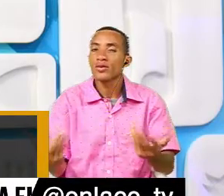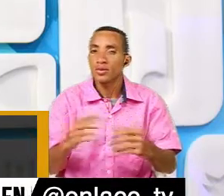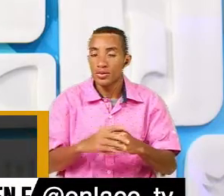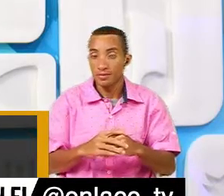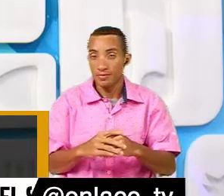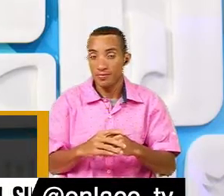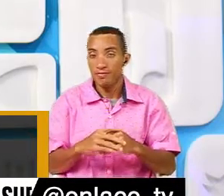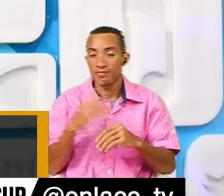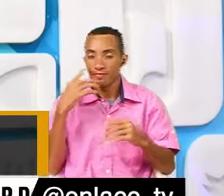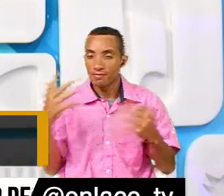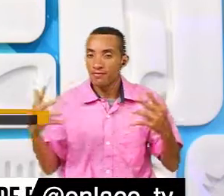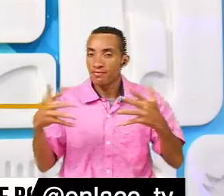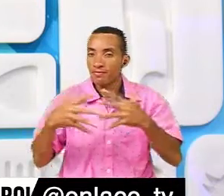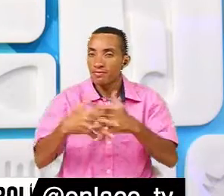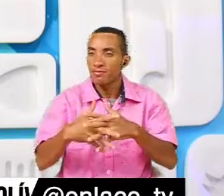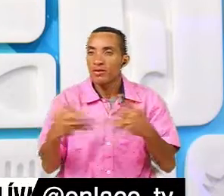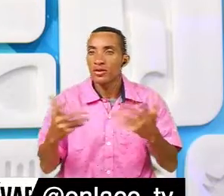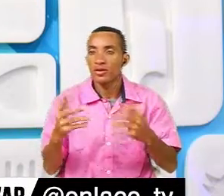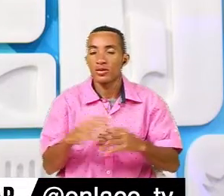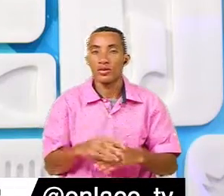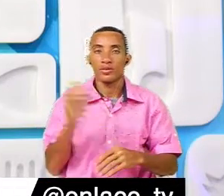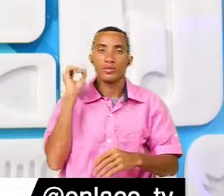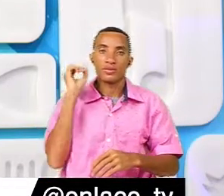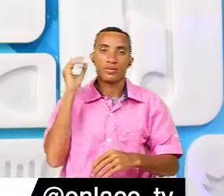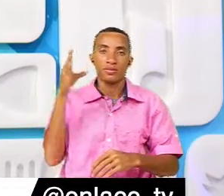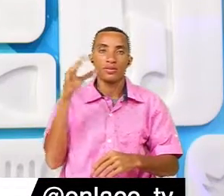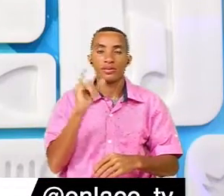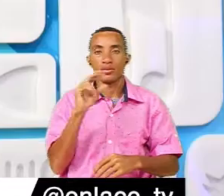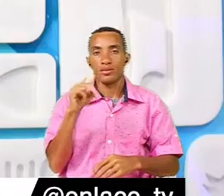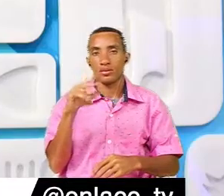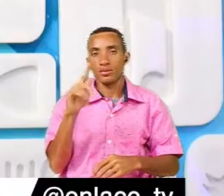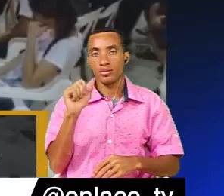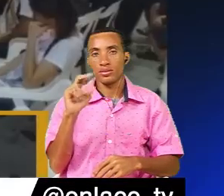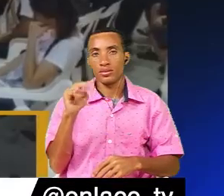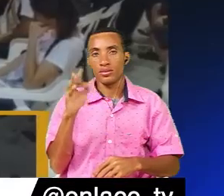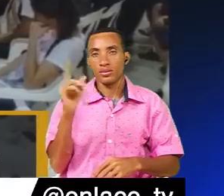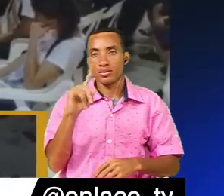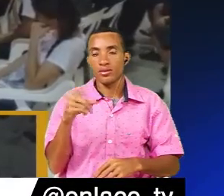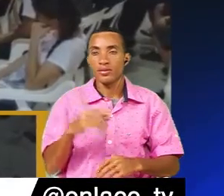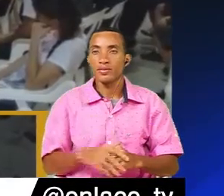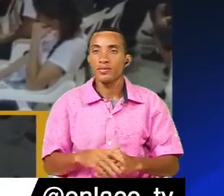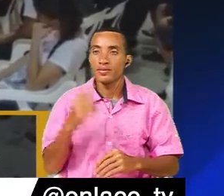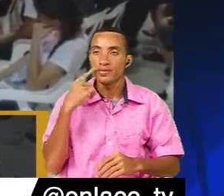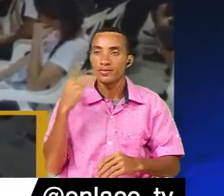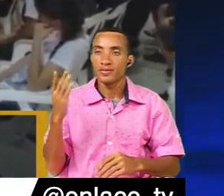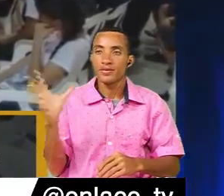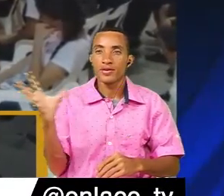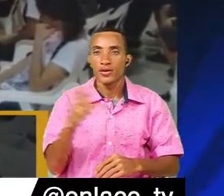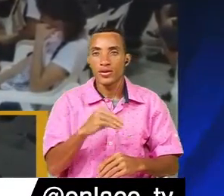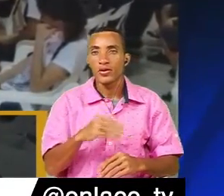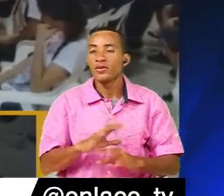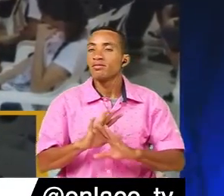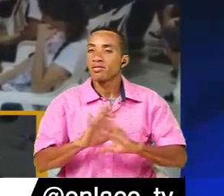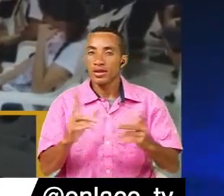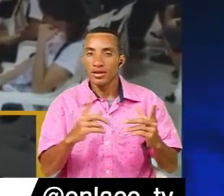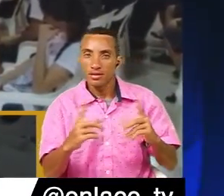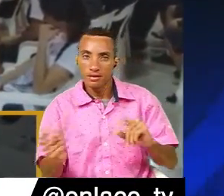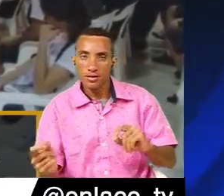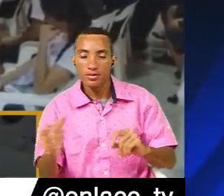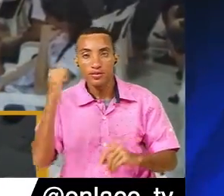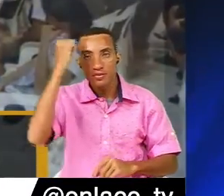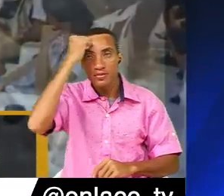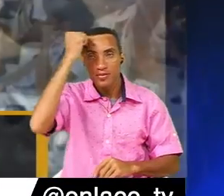integración adelantado en el Salón Cusiana del Club Infantas. En el escenario todo estuvo predispuesto para docentes y